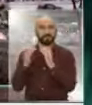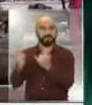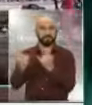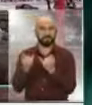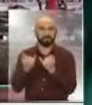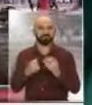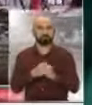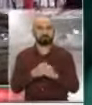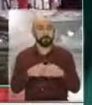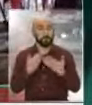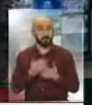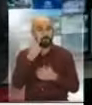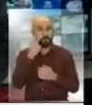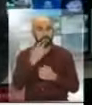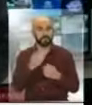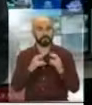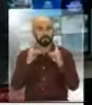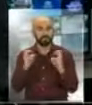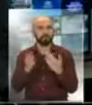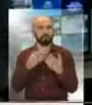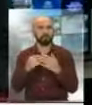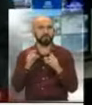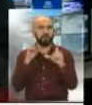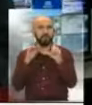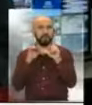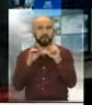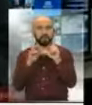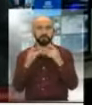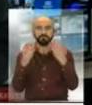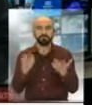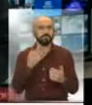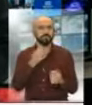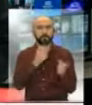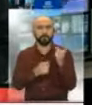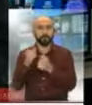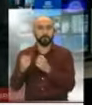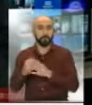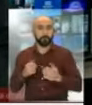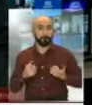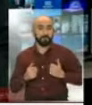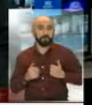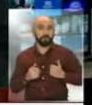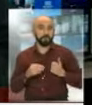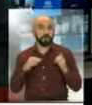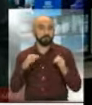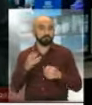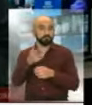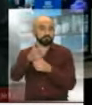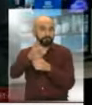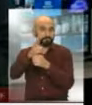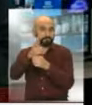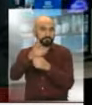Ahora vamos a revisar algo que ocurrió en Linares. Ciertamente, porque funcionarios de la PDI utilizaron sus armas de fuego